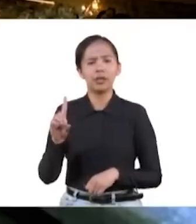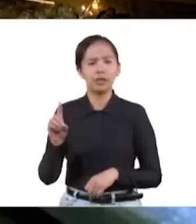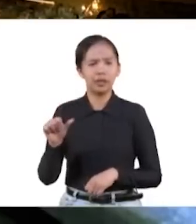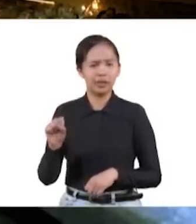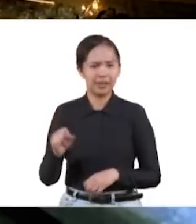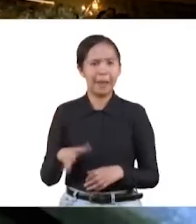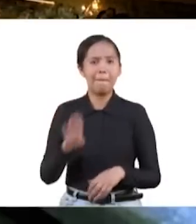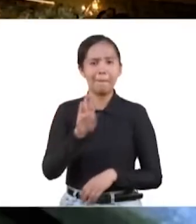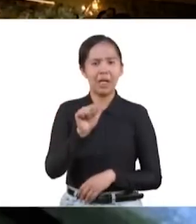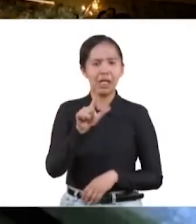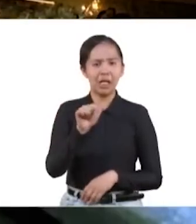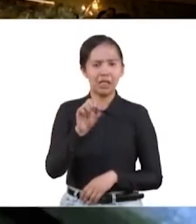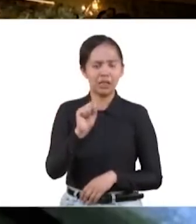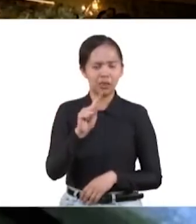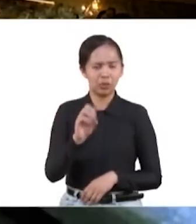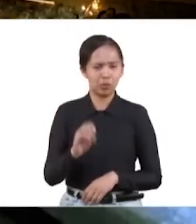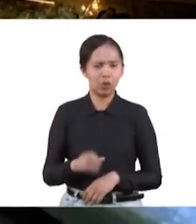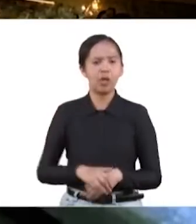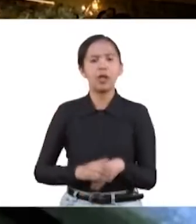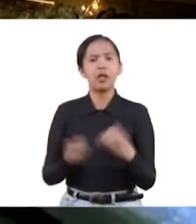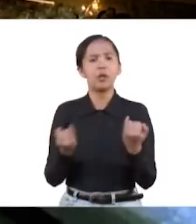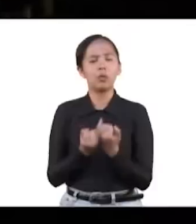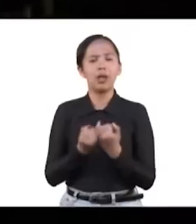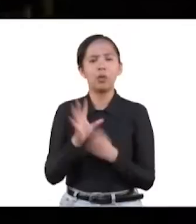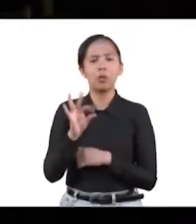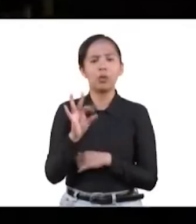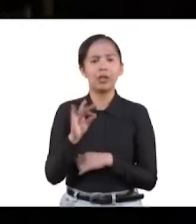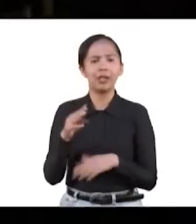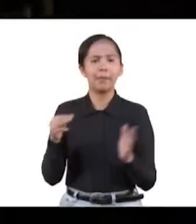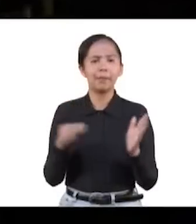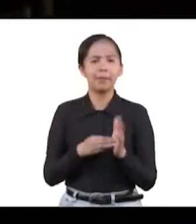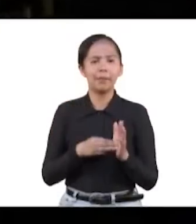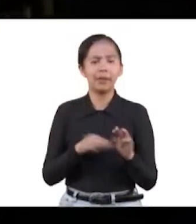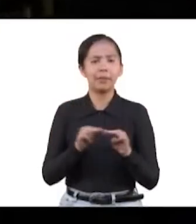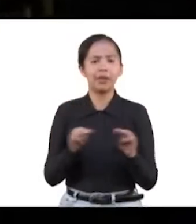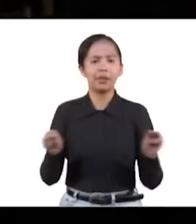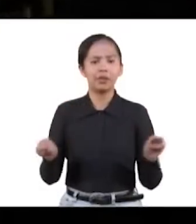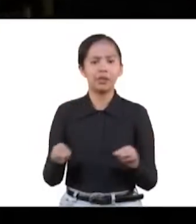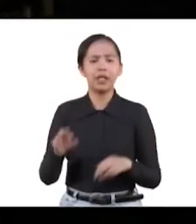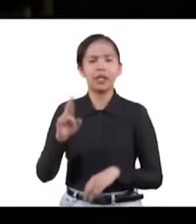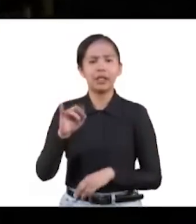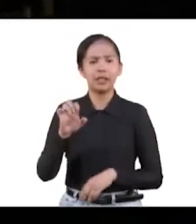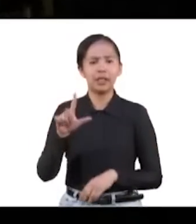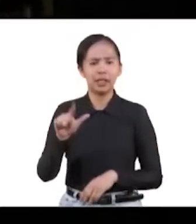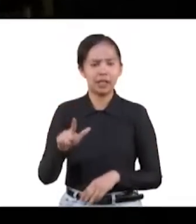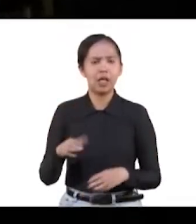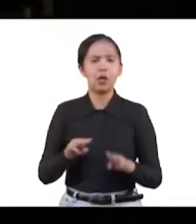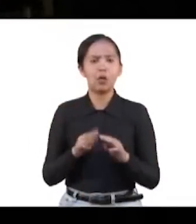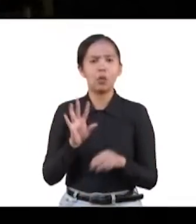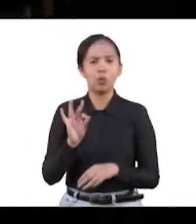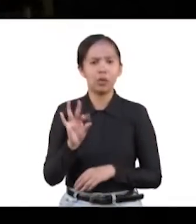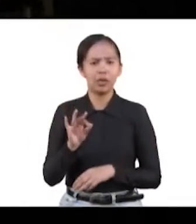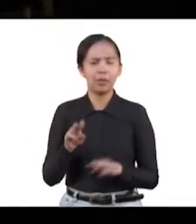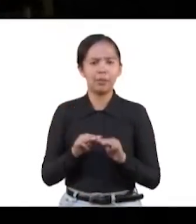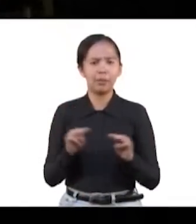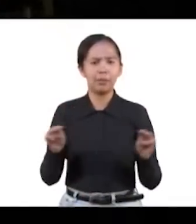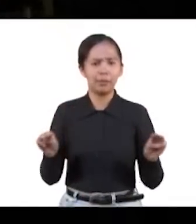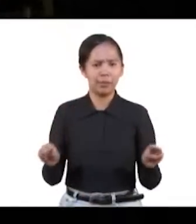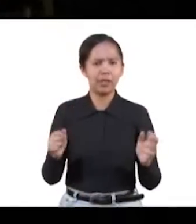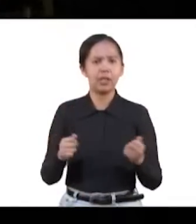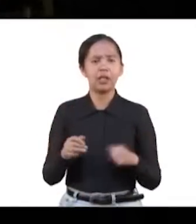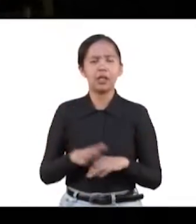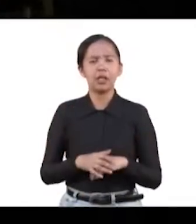condiciones, la sustitución de 40.000 metros de riel, 40.000 metros de pista, 40.000 metros de barra